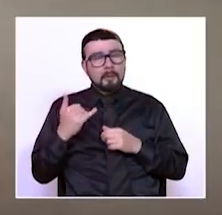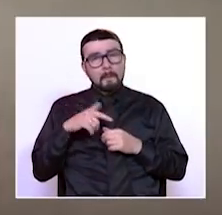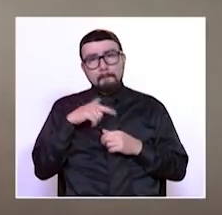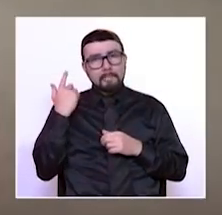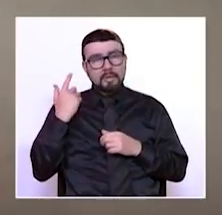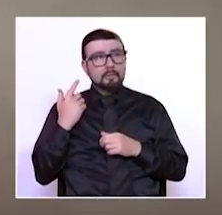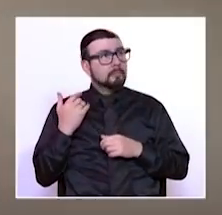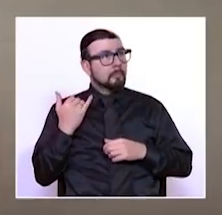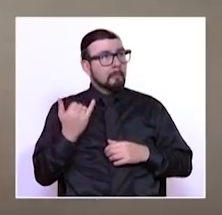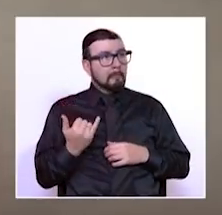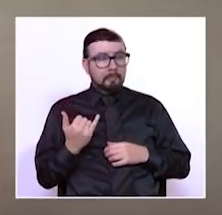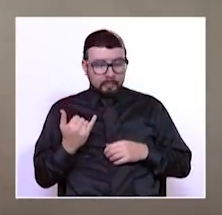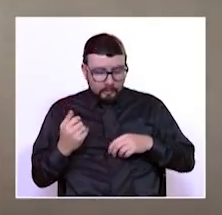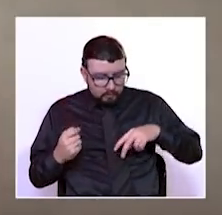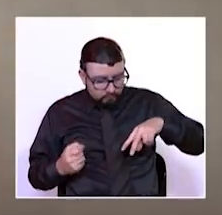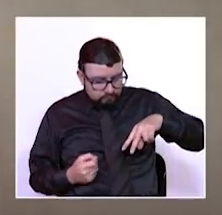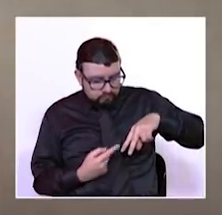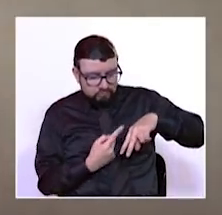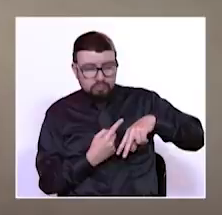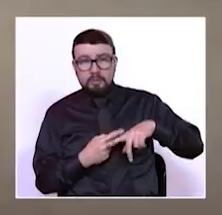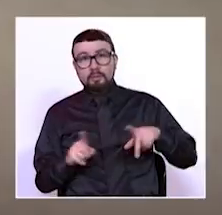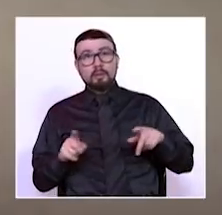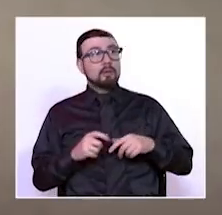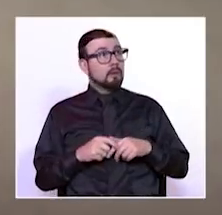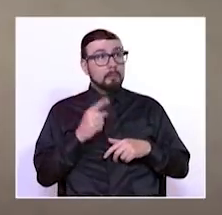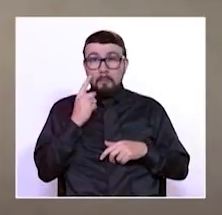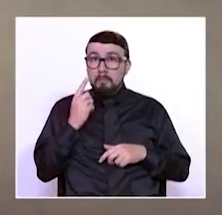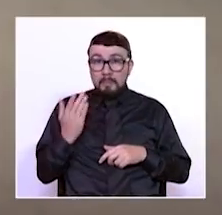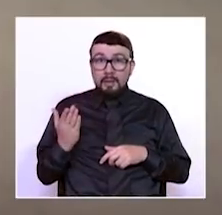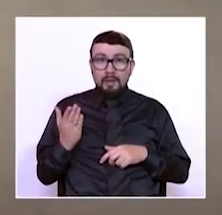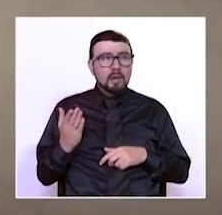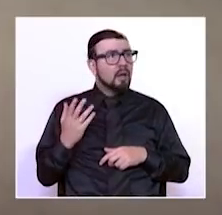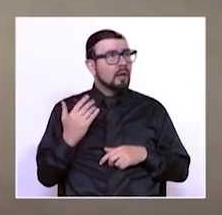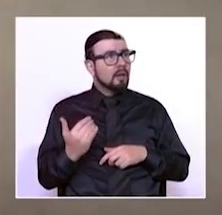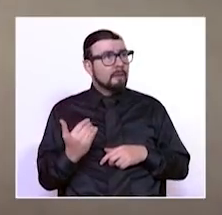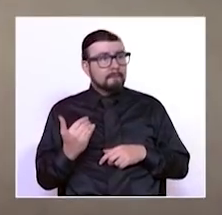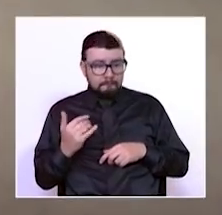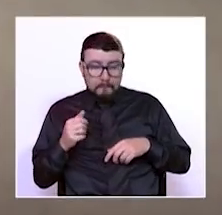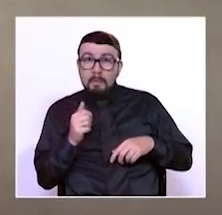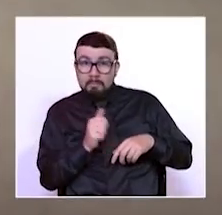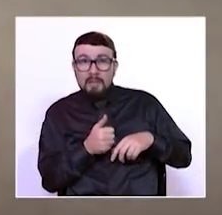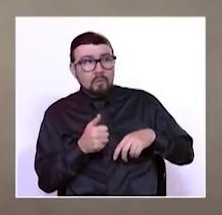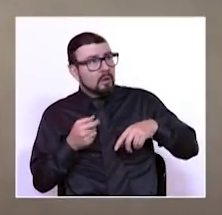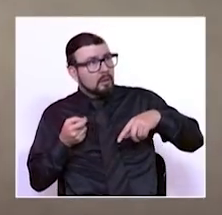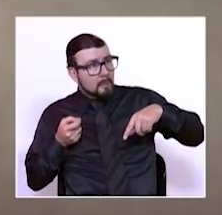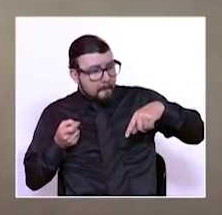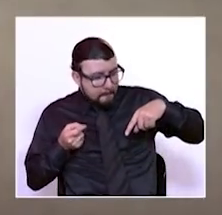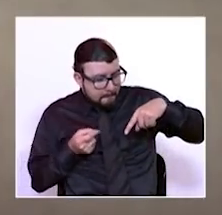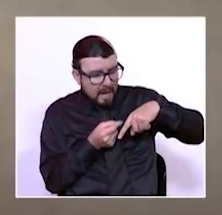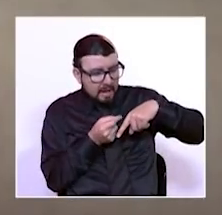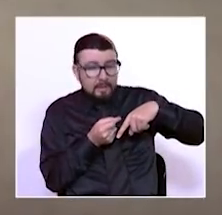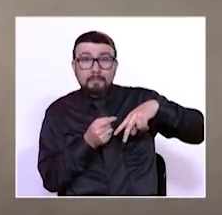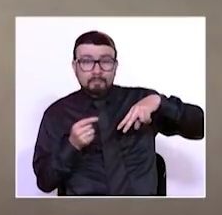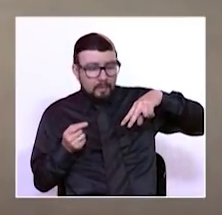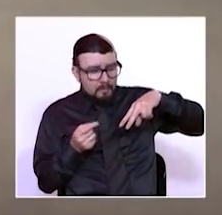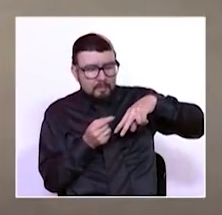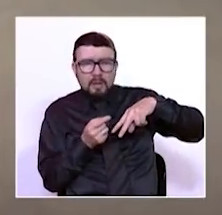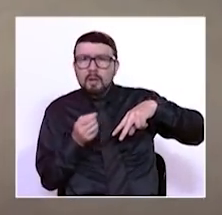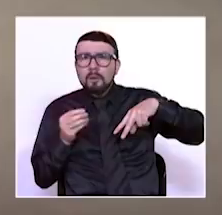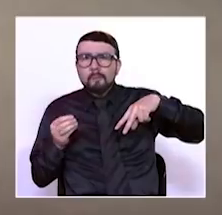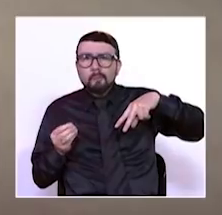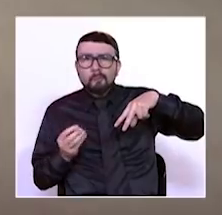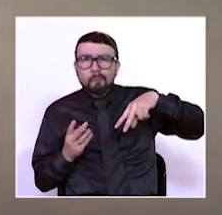el efecto. Esto, miren que entra a la venita directamente la